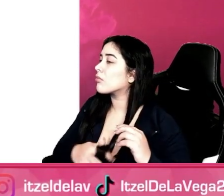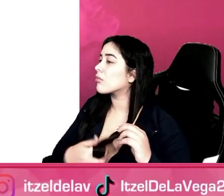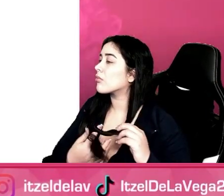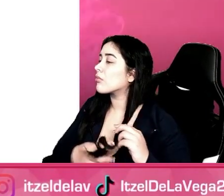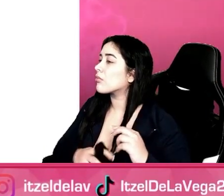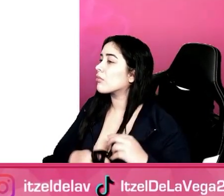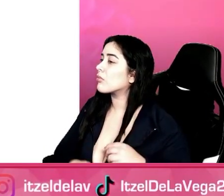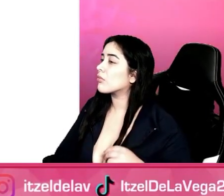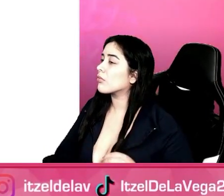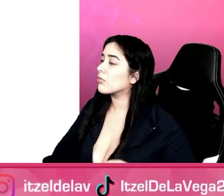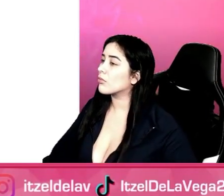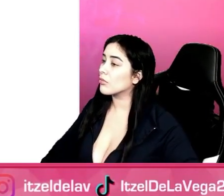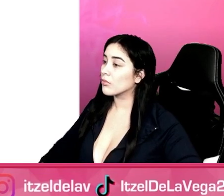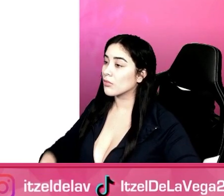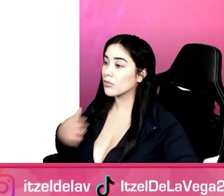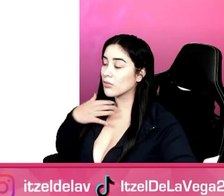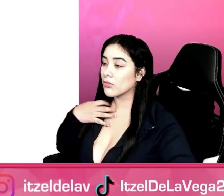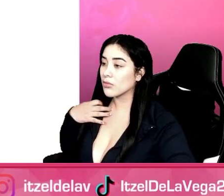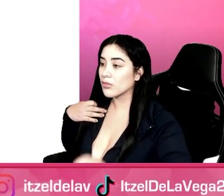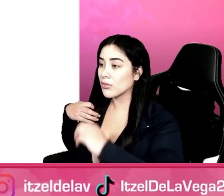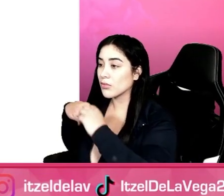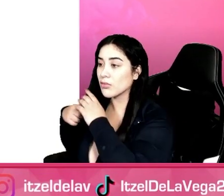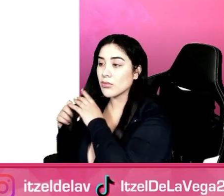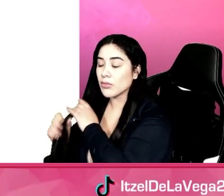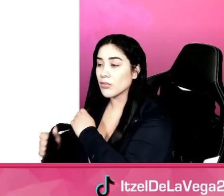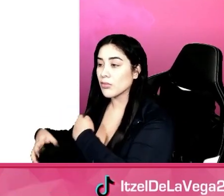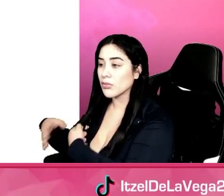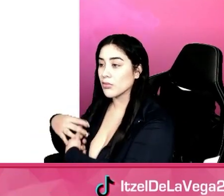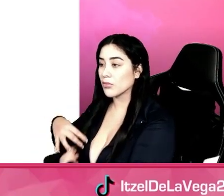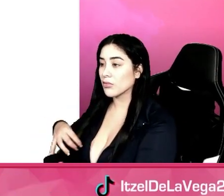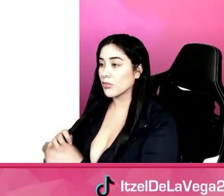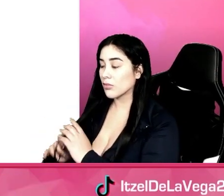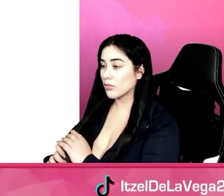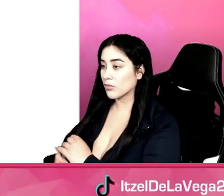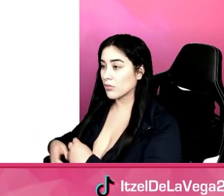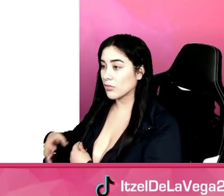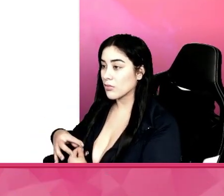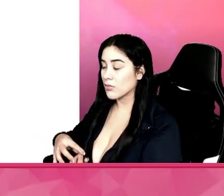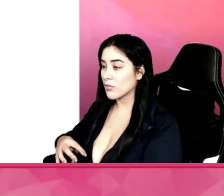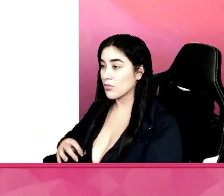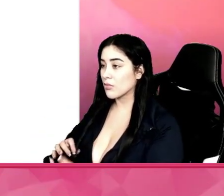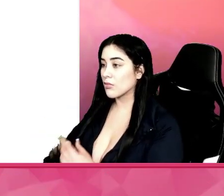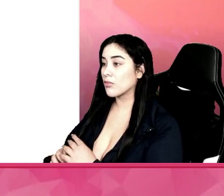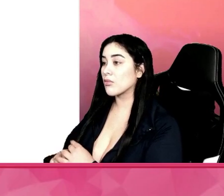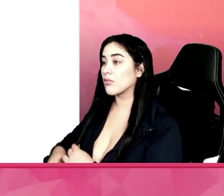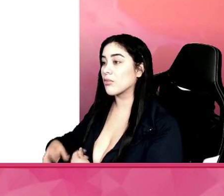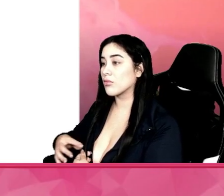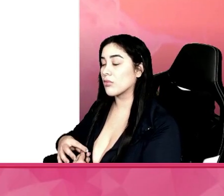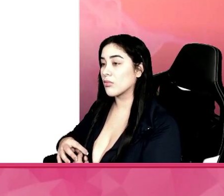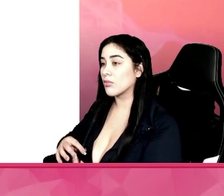la ley termina esto es una parte digamos de lo que de lo que está por suceder como